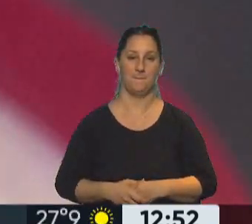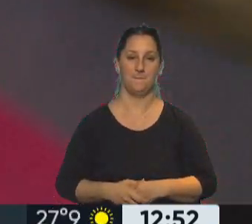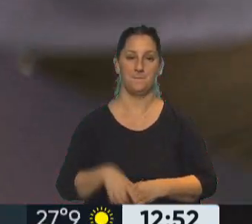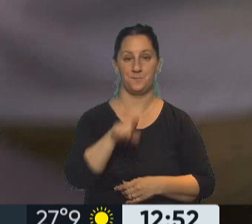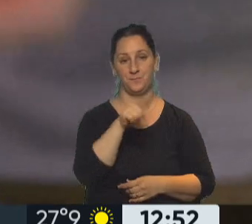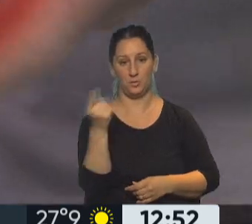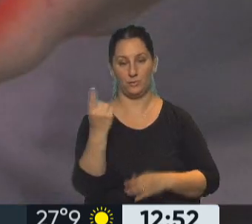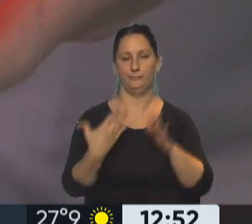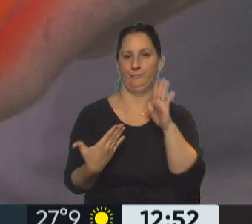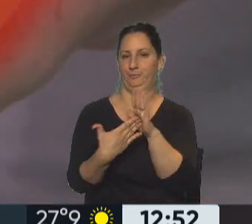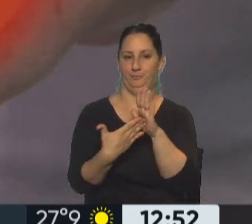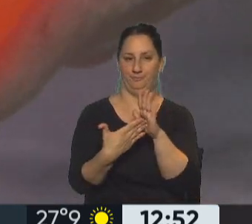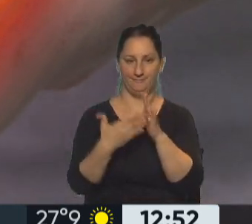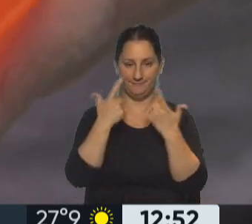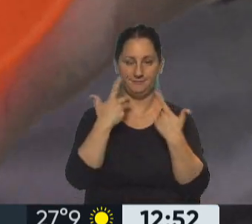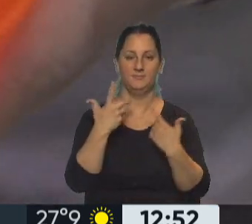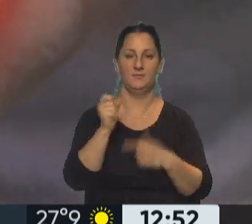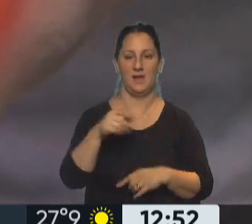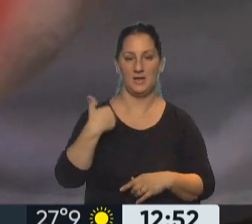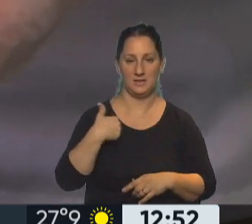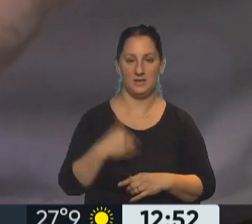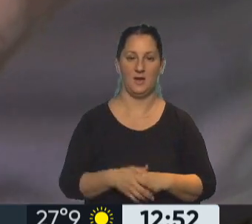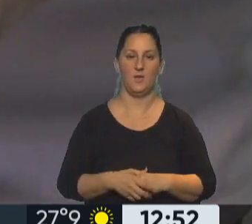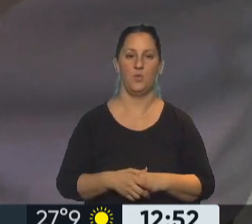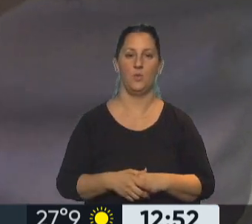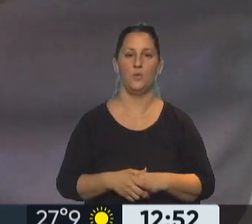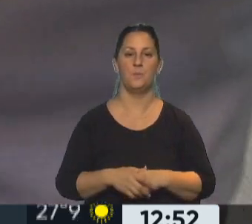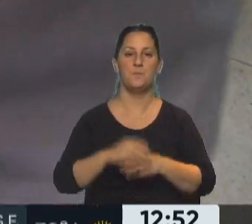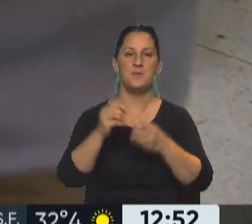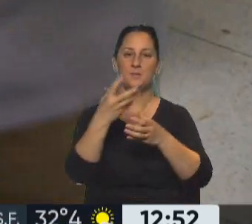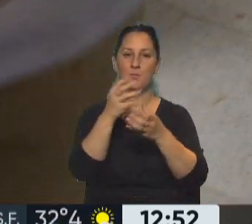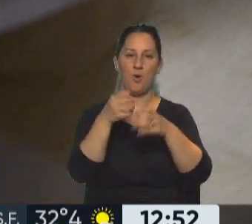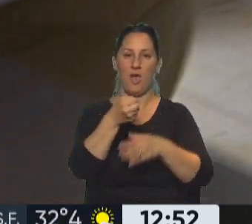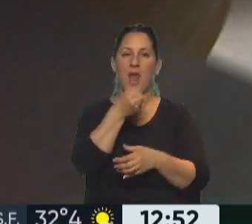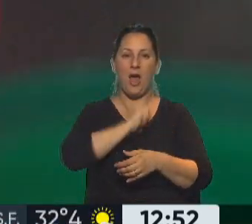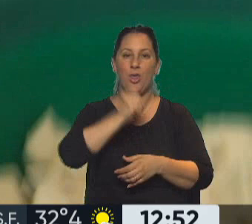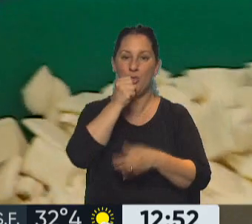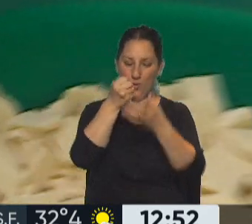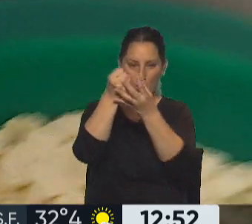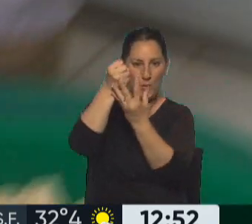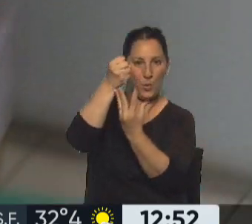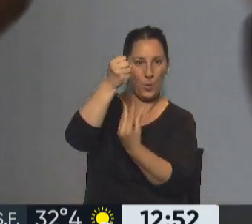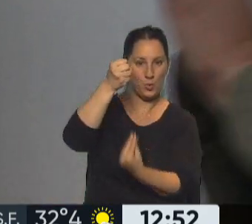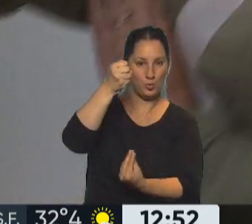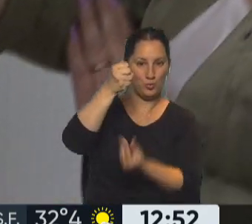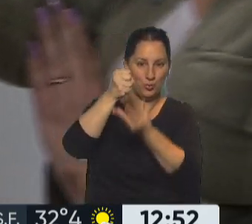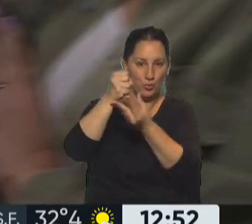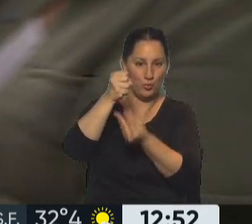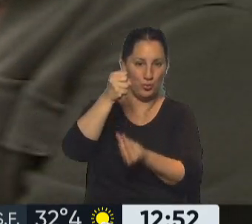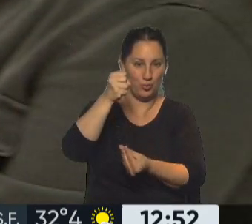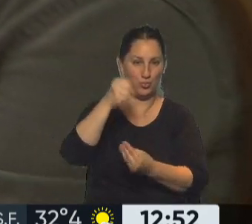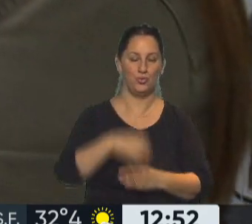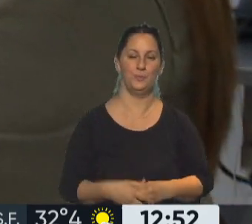el otro icono representativo de Argentina, es el cucurucho, ya el cucurucho, que viene a ser el cucurucho que todos conocemos, el